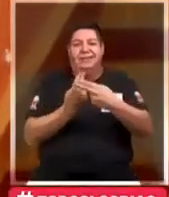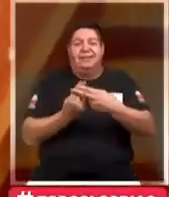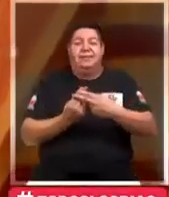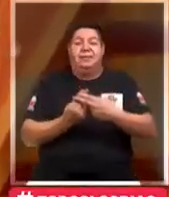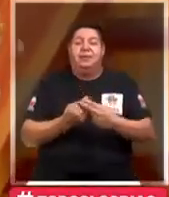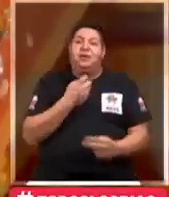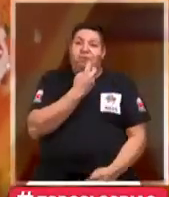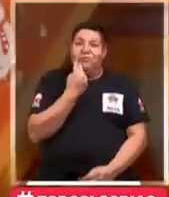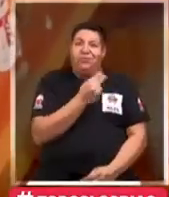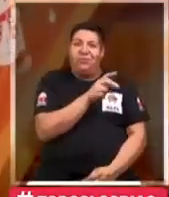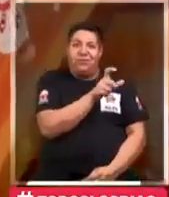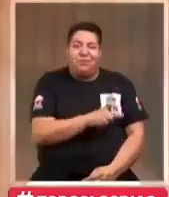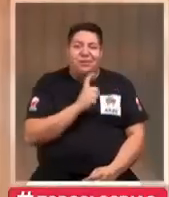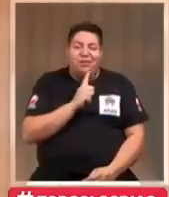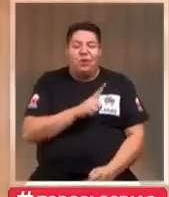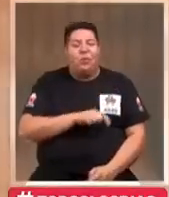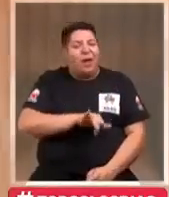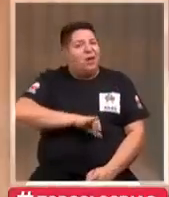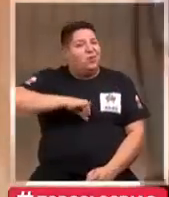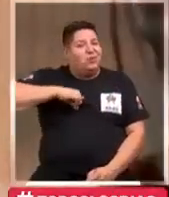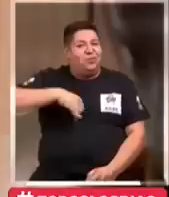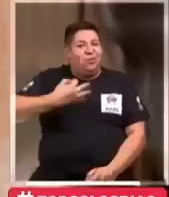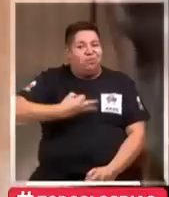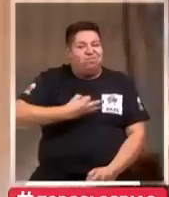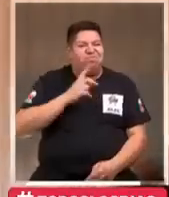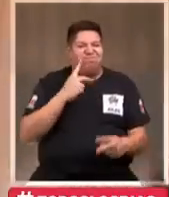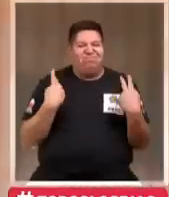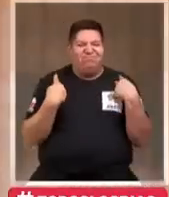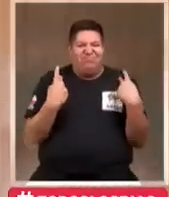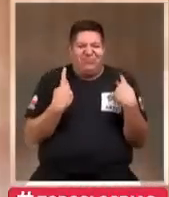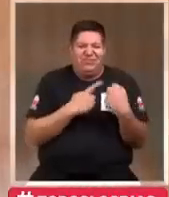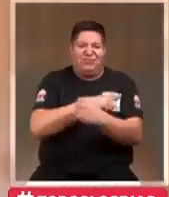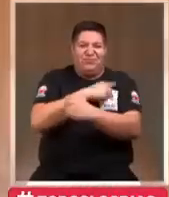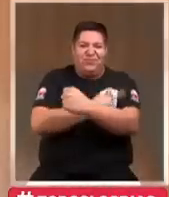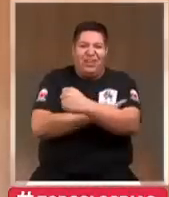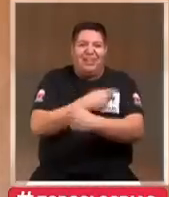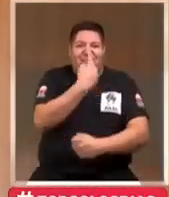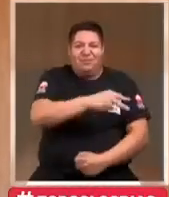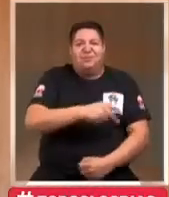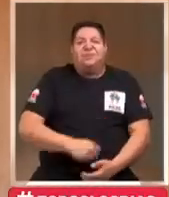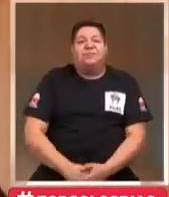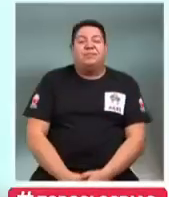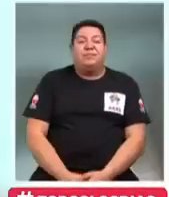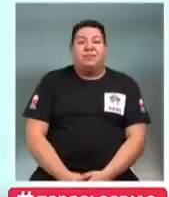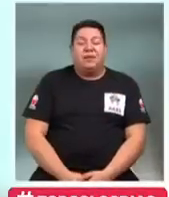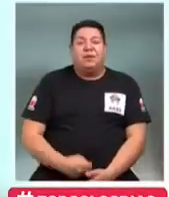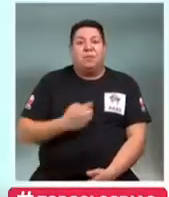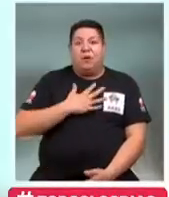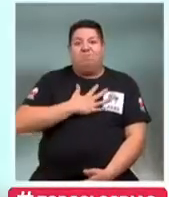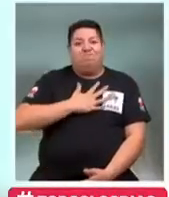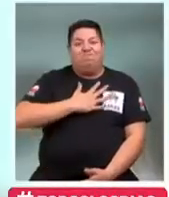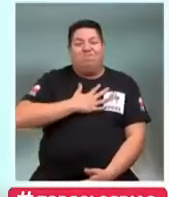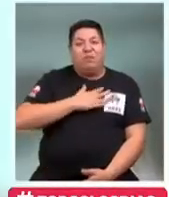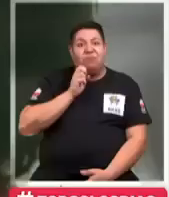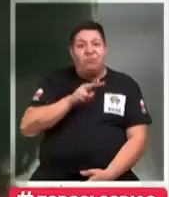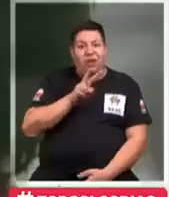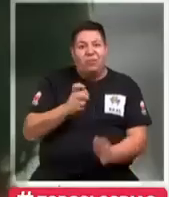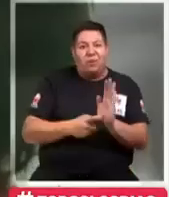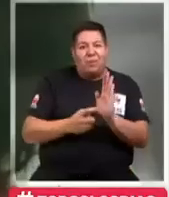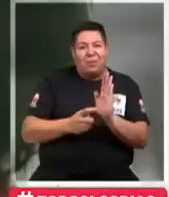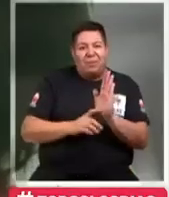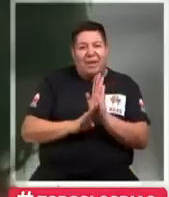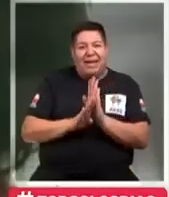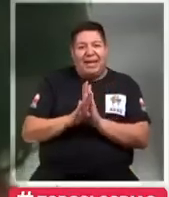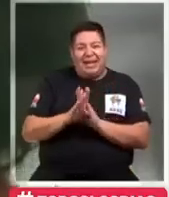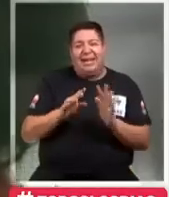miro y me siento muy orgulloso de ella por toda la valentía y la fuerza que tiene. Late el corazón cuando la veo hacer cosas nuevas.